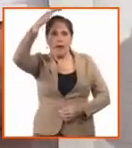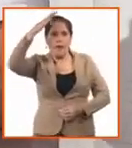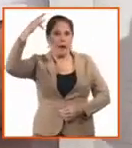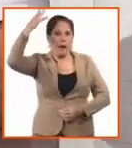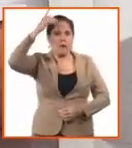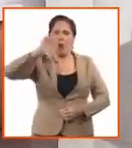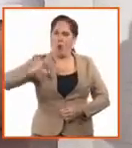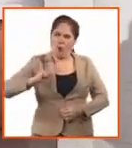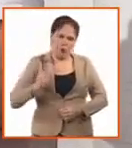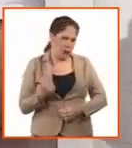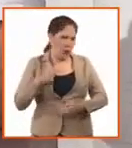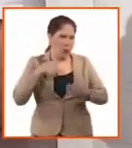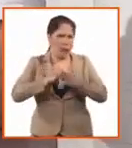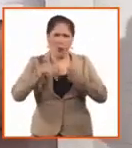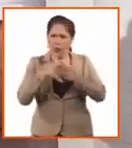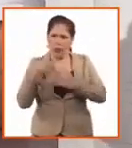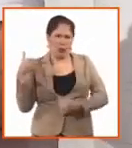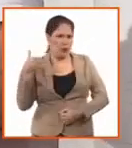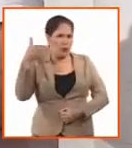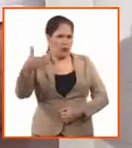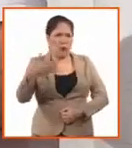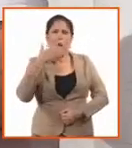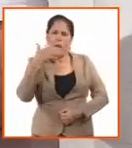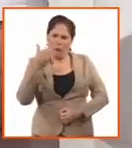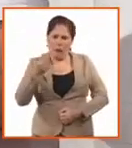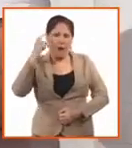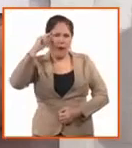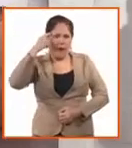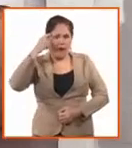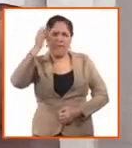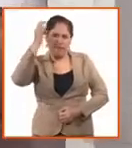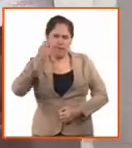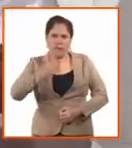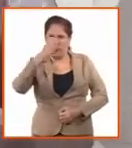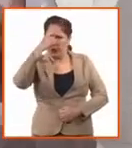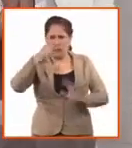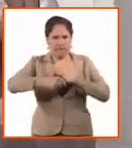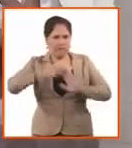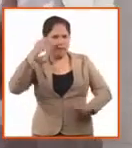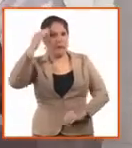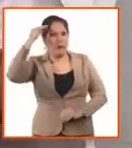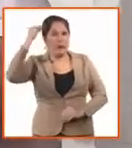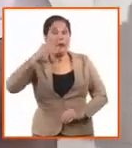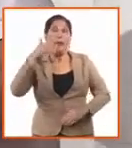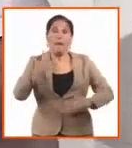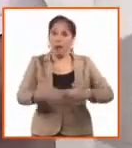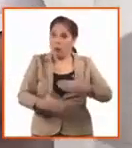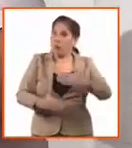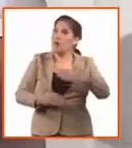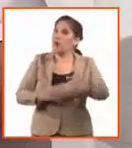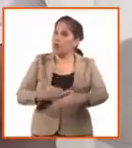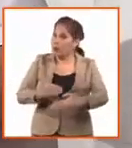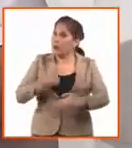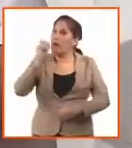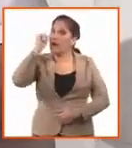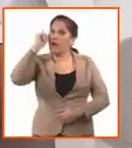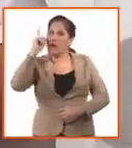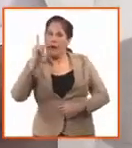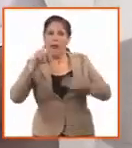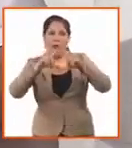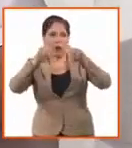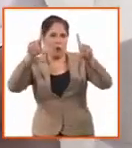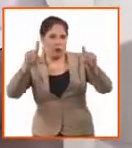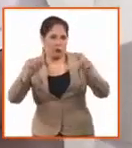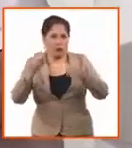capacidad de proyección hacia un futuro posible y que eso es un proceso que lleva ideas y lleva concepciones